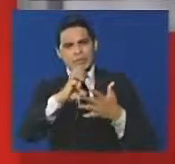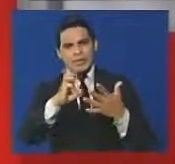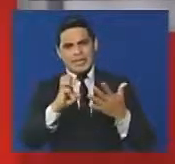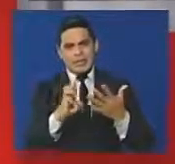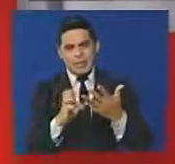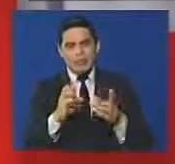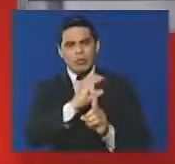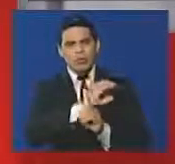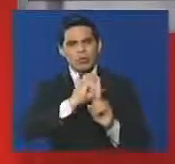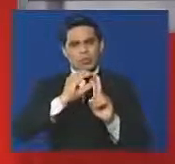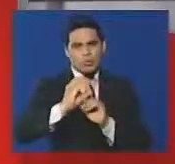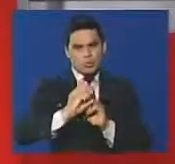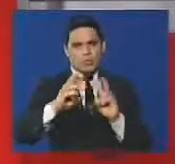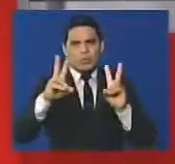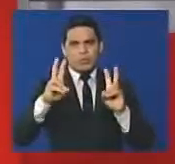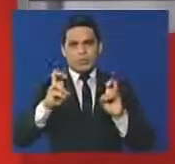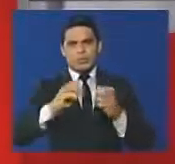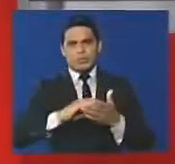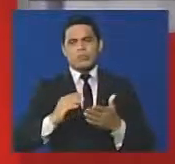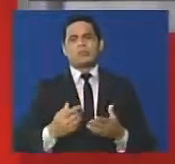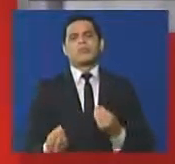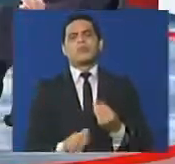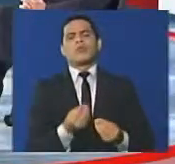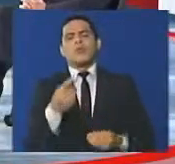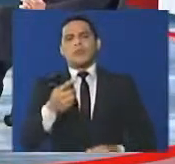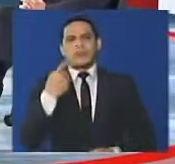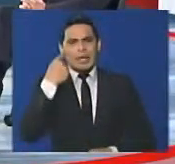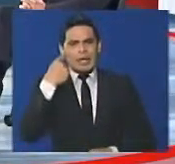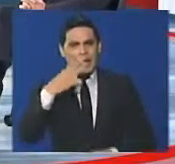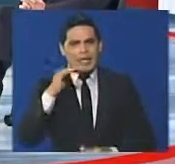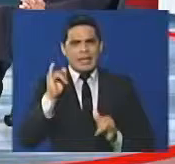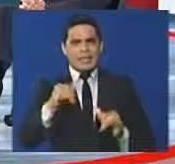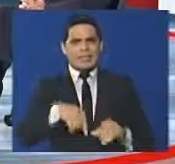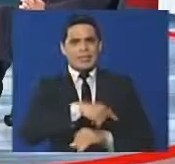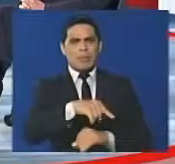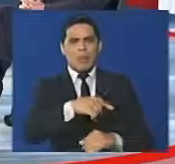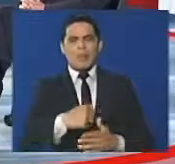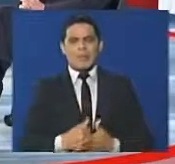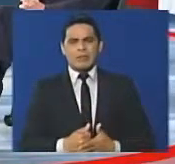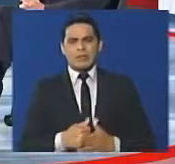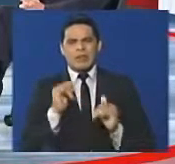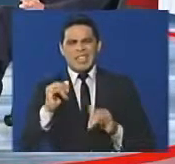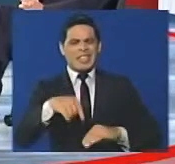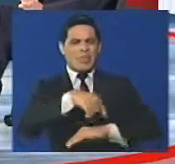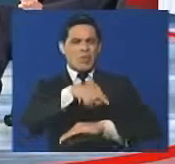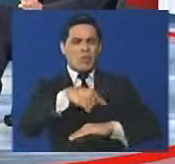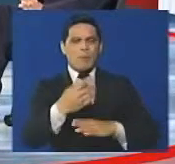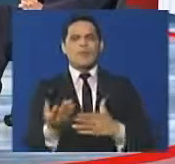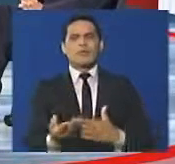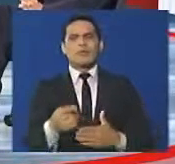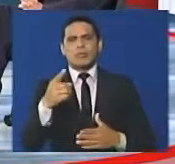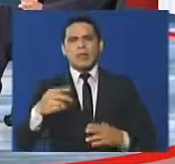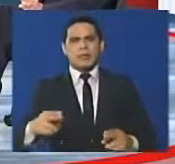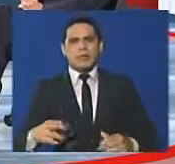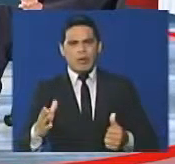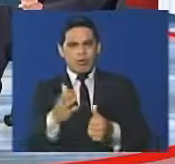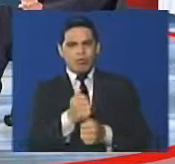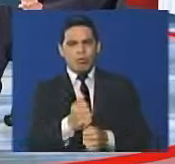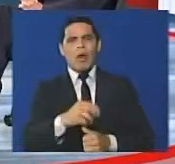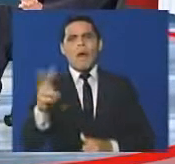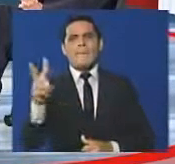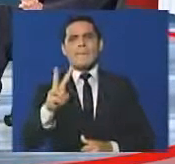culturales producen un nuevo producto. ¿Usted cree que en este momento, qué es lo que encontró en